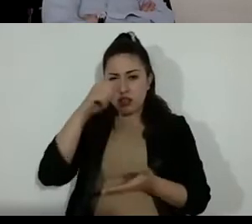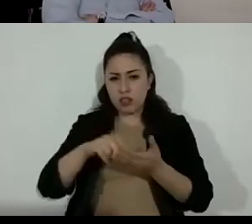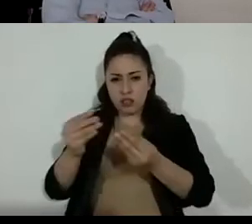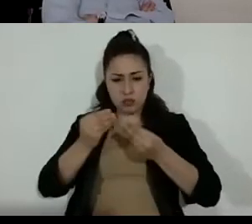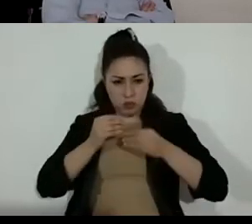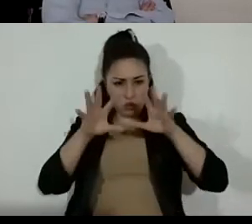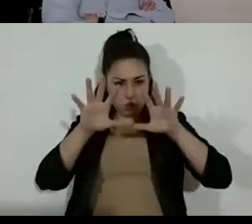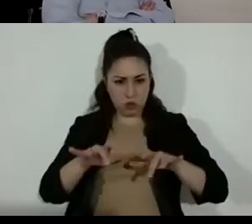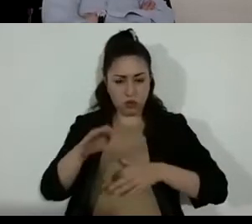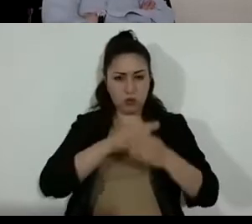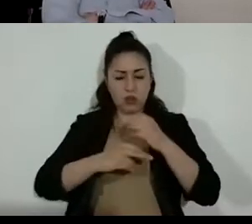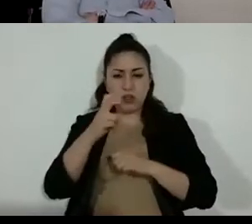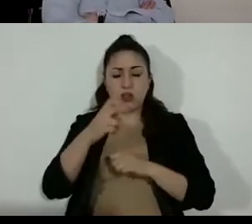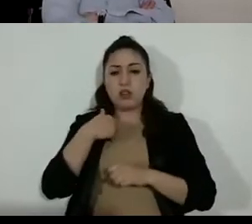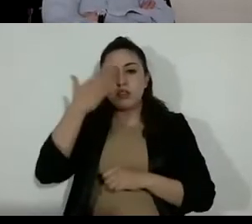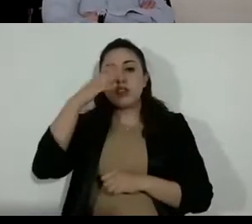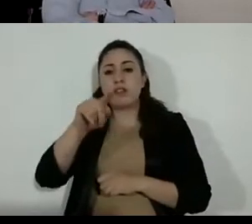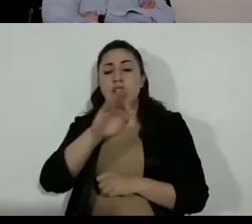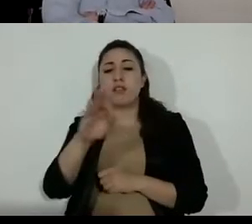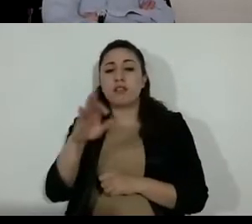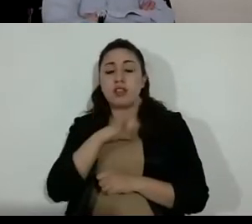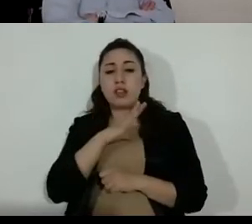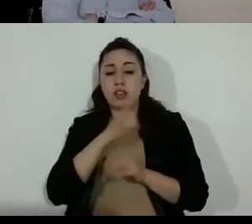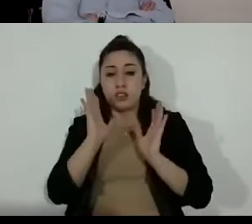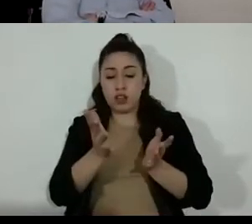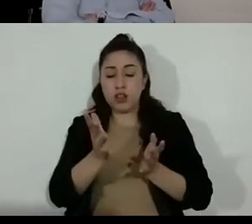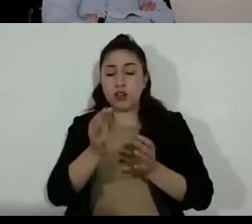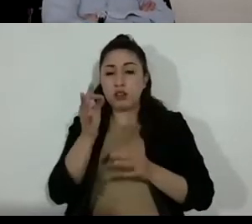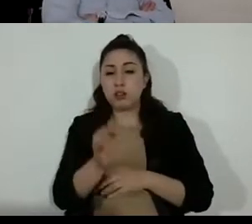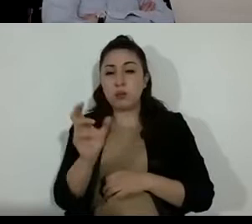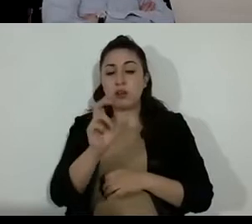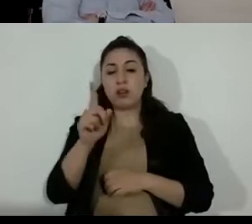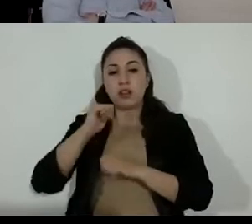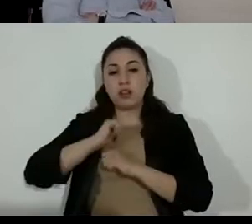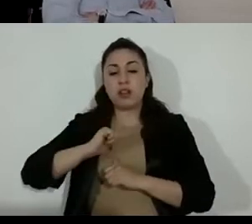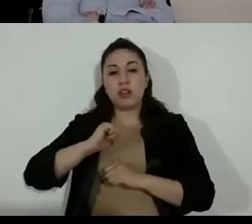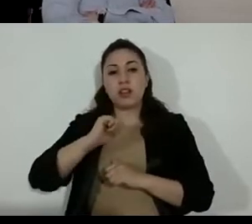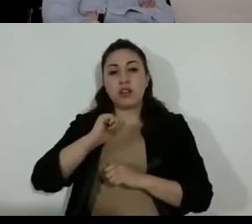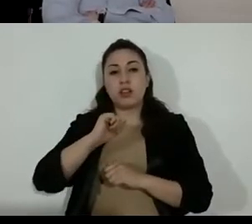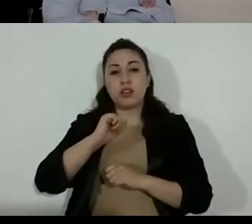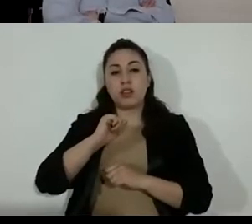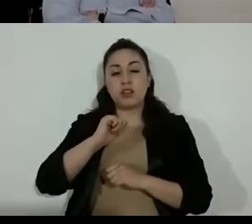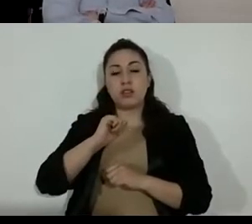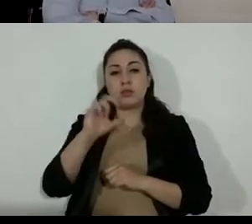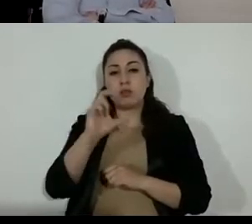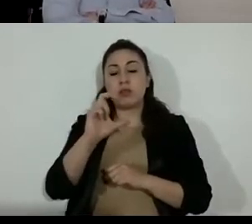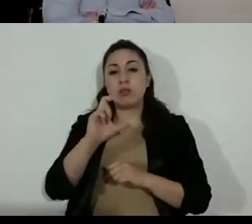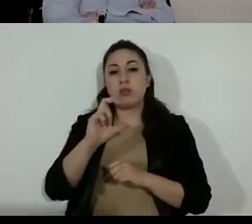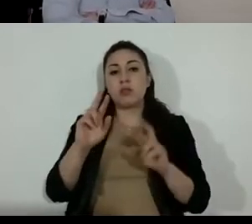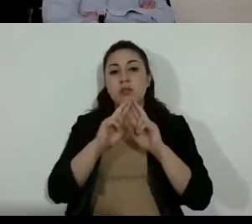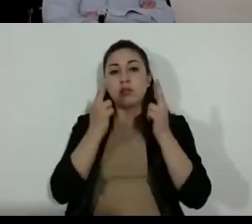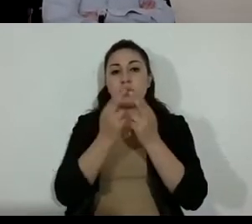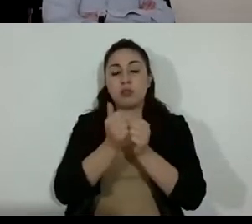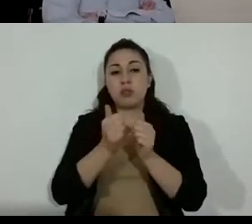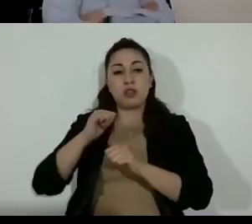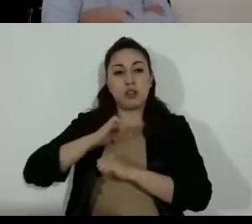mandaron, si ya tendrán la fecha precisa de la comparecencia del secretario de Seguridad ciudadana, porque esa